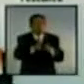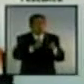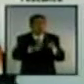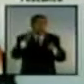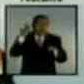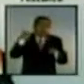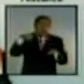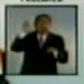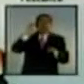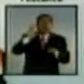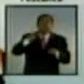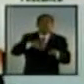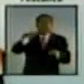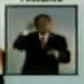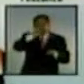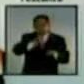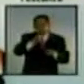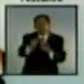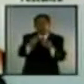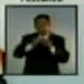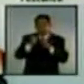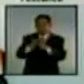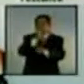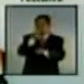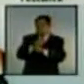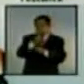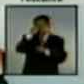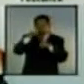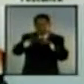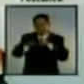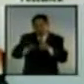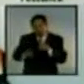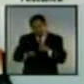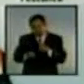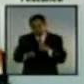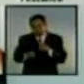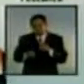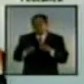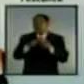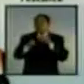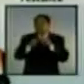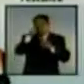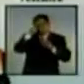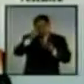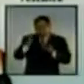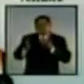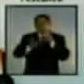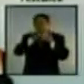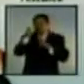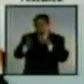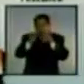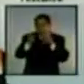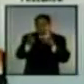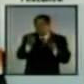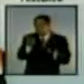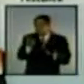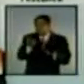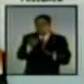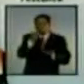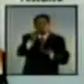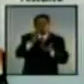ese entonces era mi jefe y me dio la oportunidad de trabajar para poder de trabajar y de estudiar al tiempo que